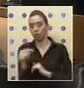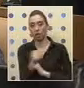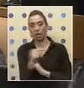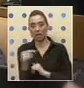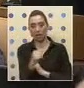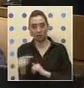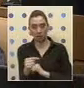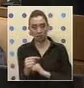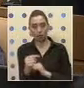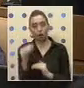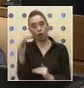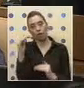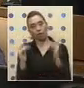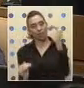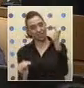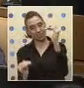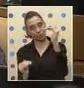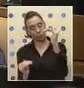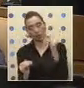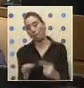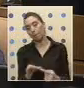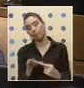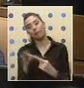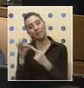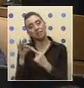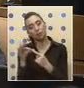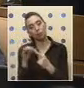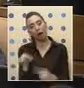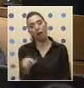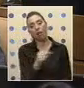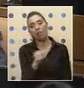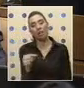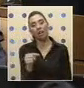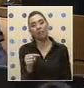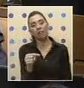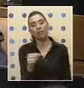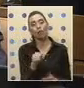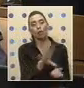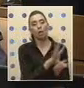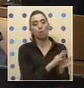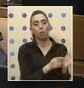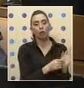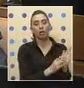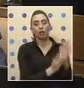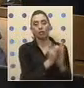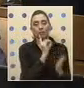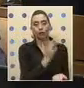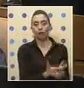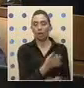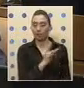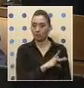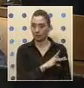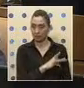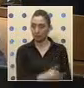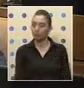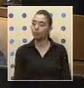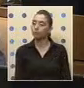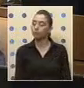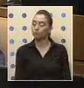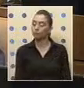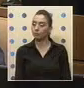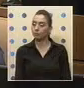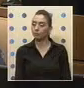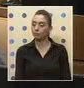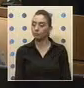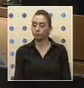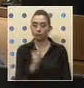Y la desigualdad es la principal consecuencia negativa de nuestro modelo de desarrollo. ¿Y cuáles son las